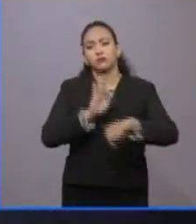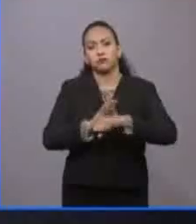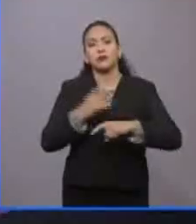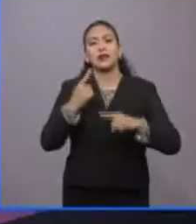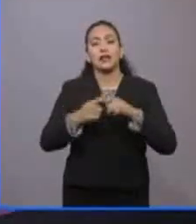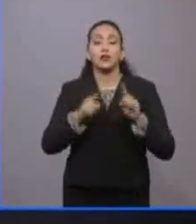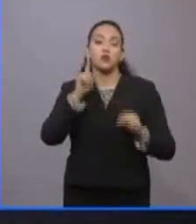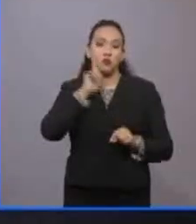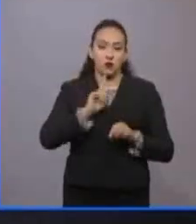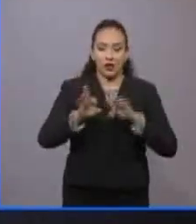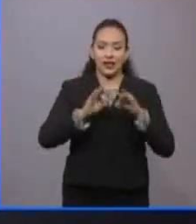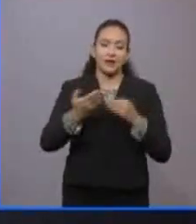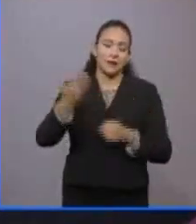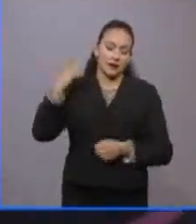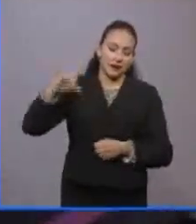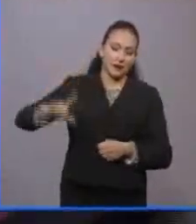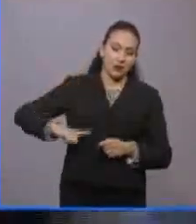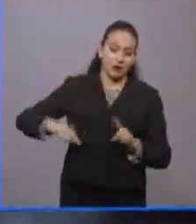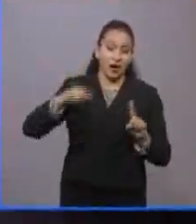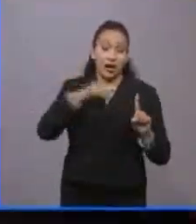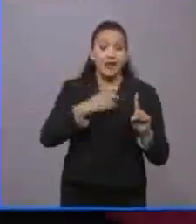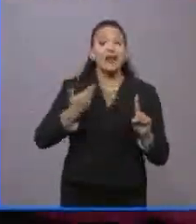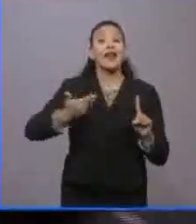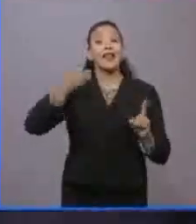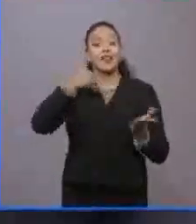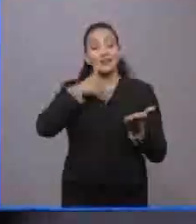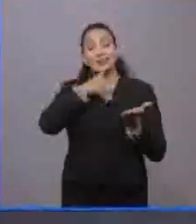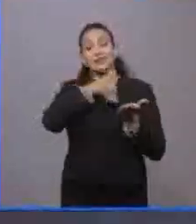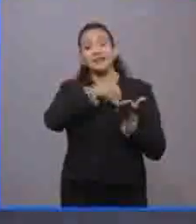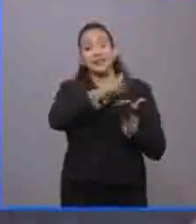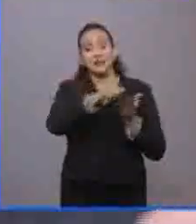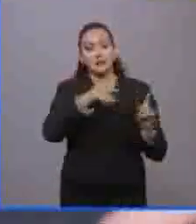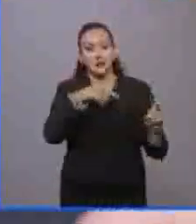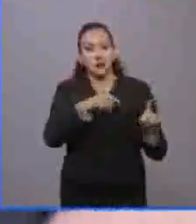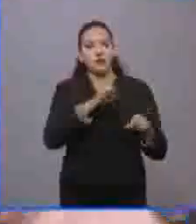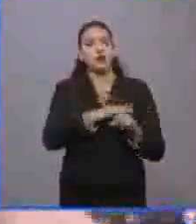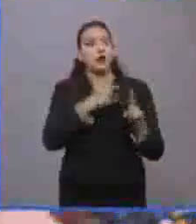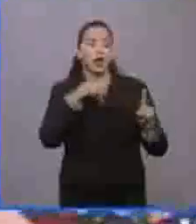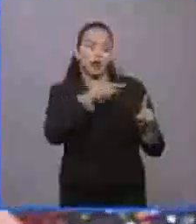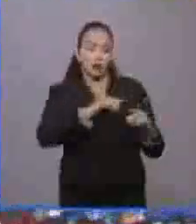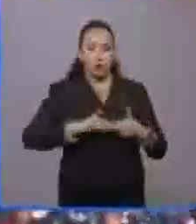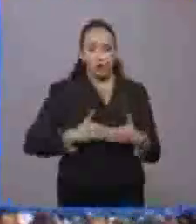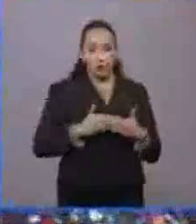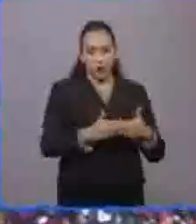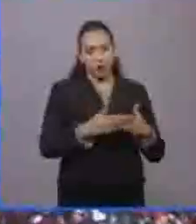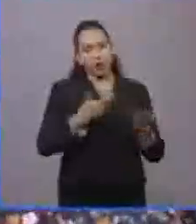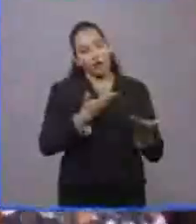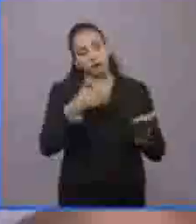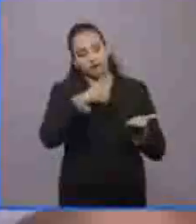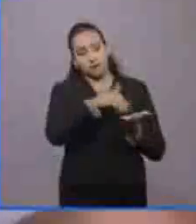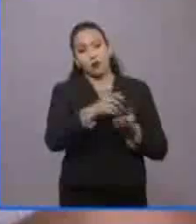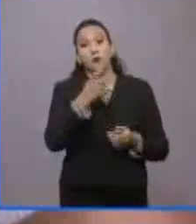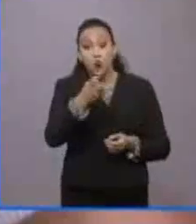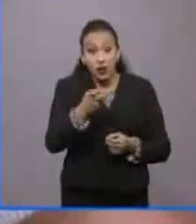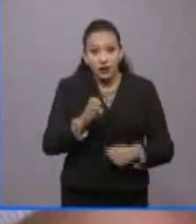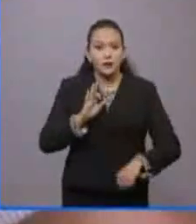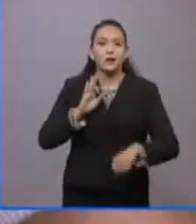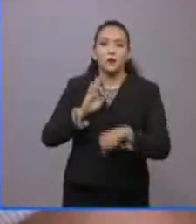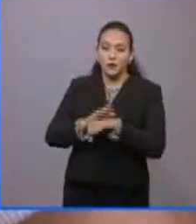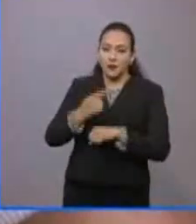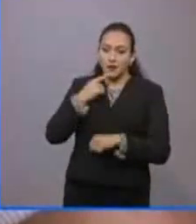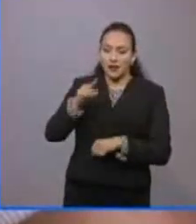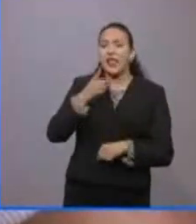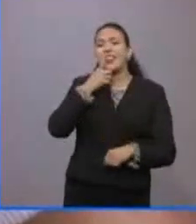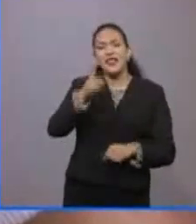una servidora pública que fue despedida ilegalmente con motivo de su embarazo, por lo que promovió amparo al considerar que